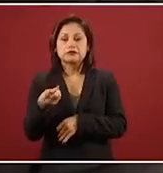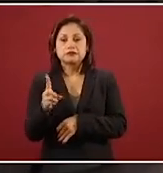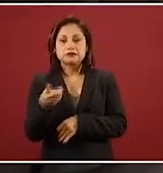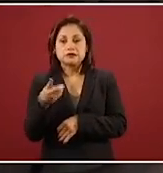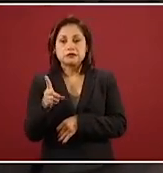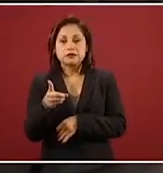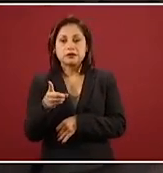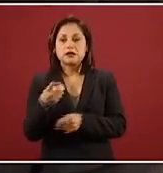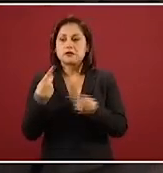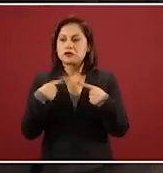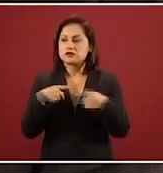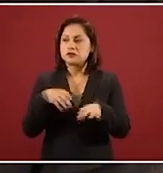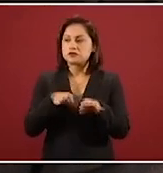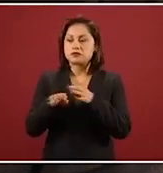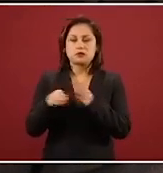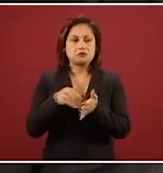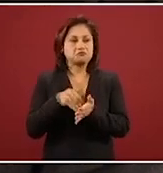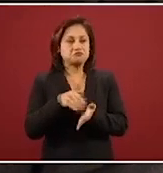o